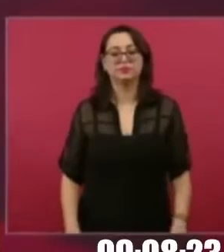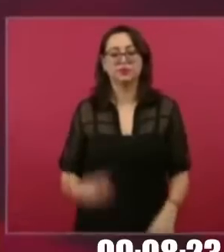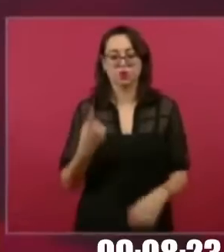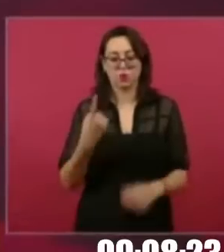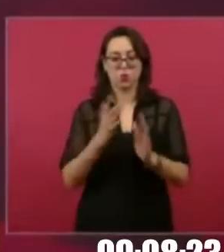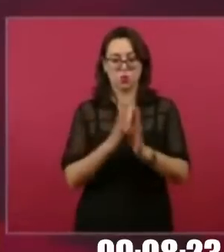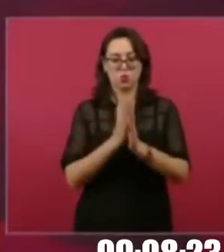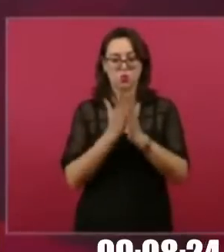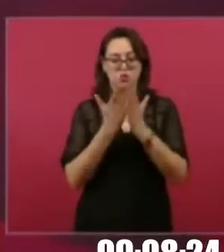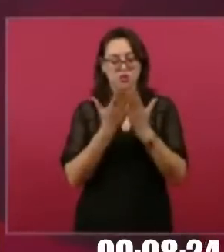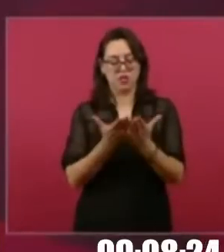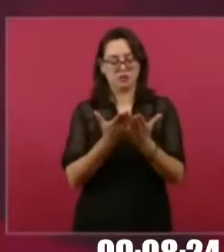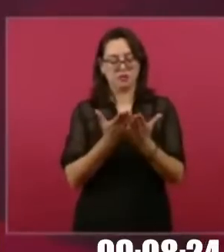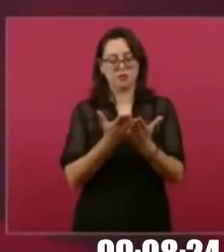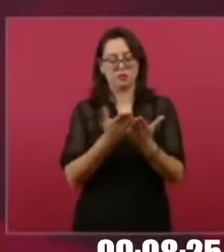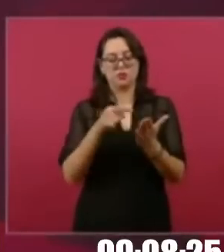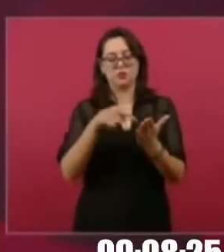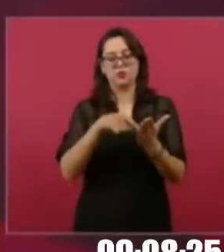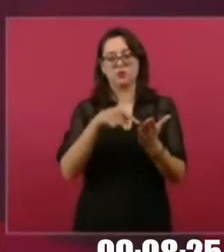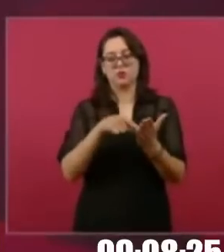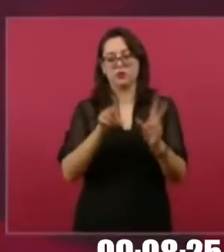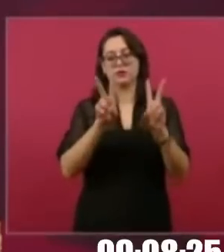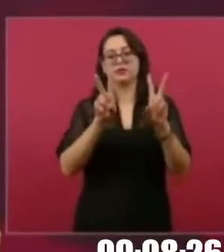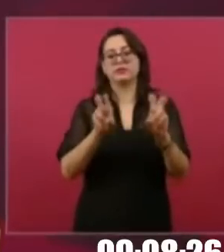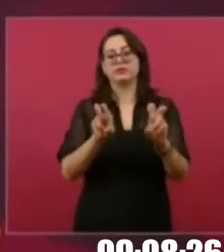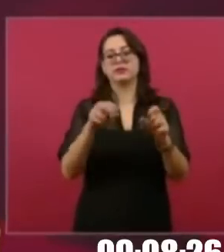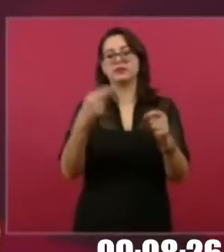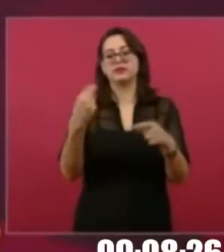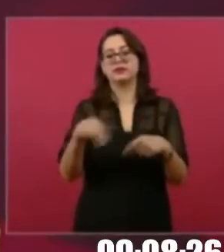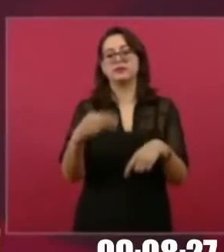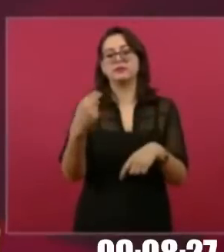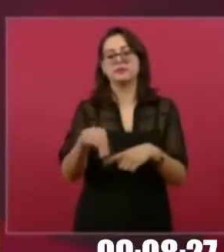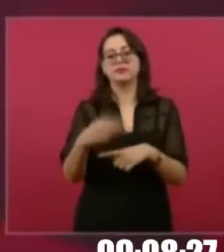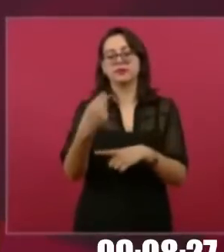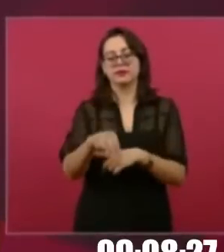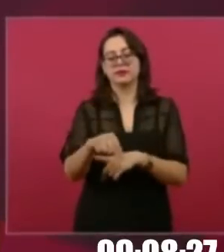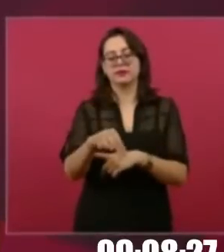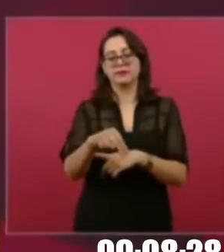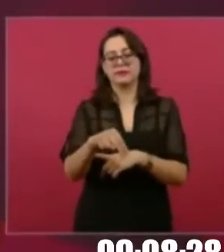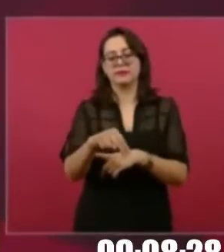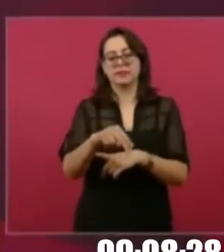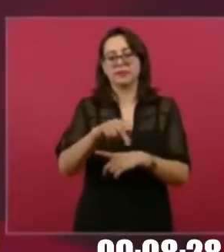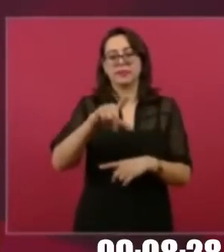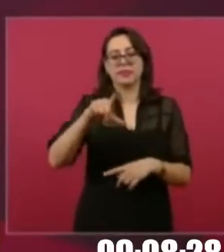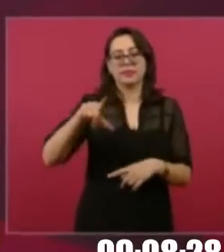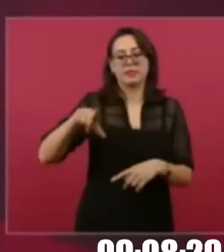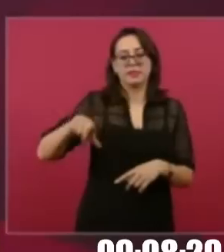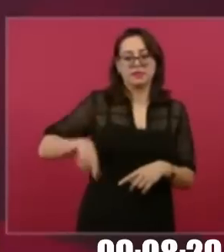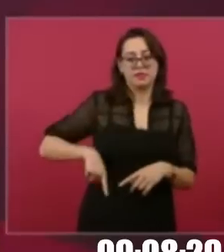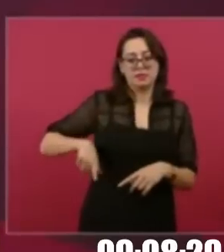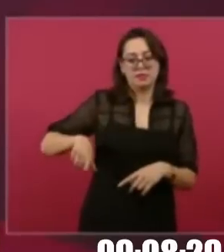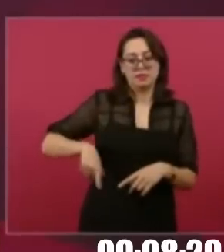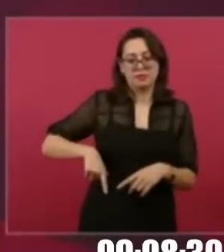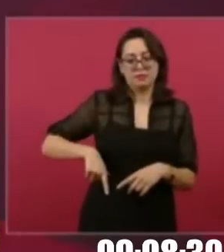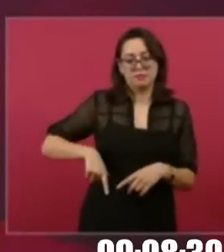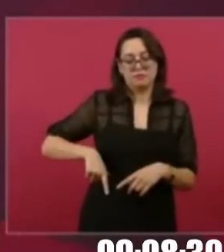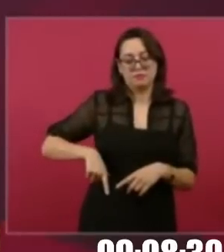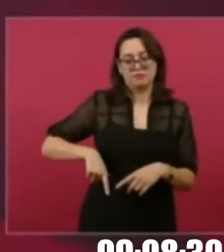eso que se llama el estado y la revolución